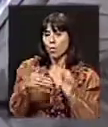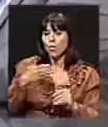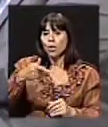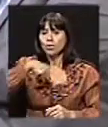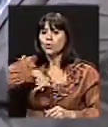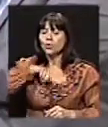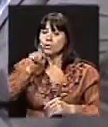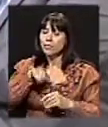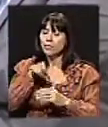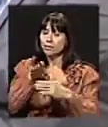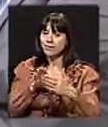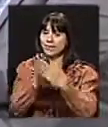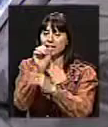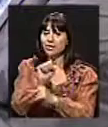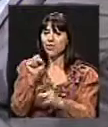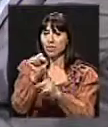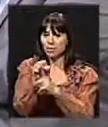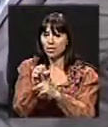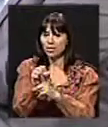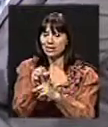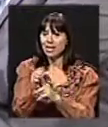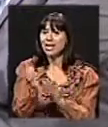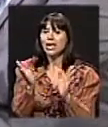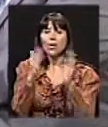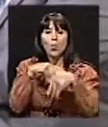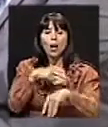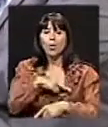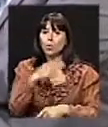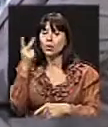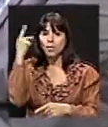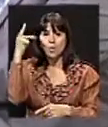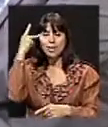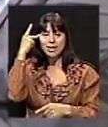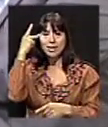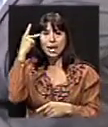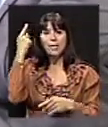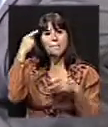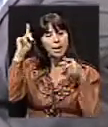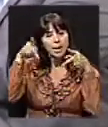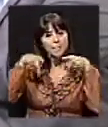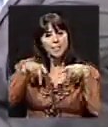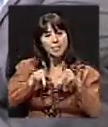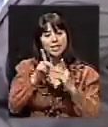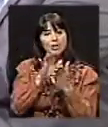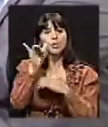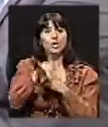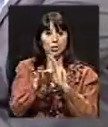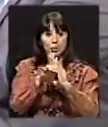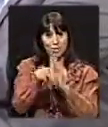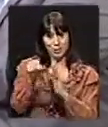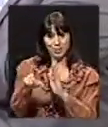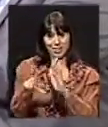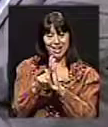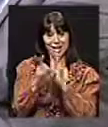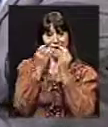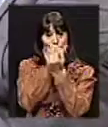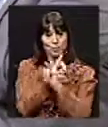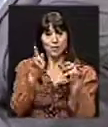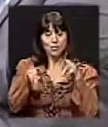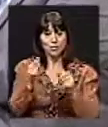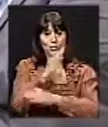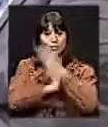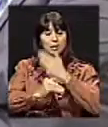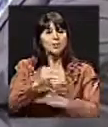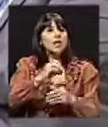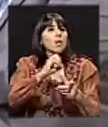enfrentar situaciones en donde no hay la voluntad política de permitir que un proyecto como el de autonomía de las personas con discapacidad o muchos